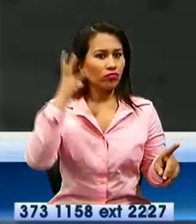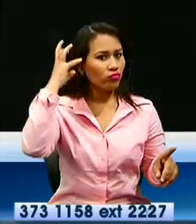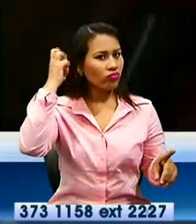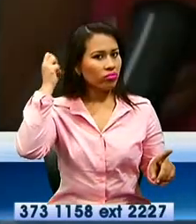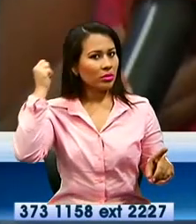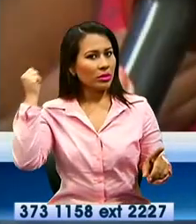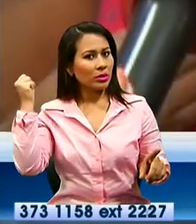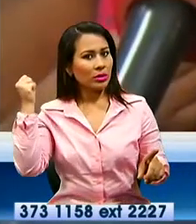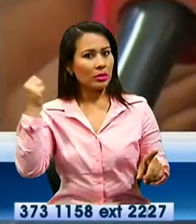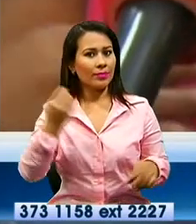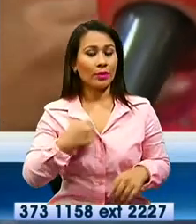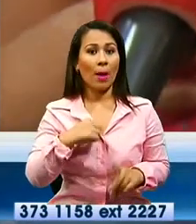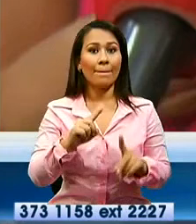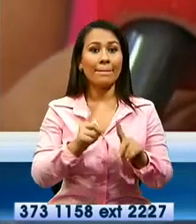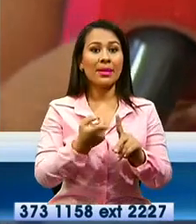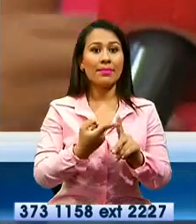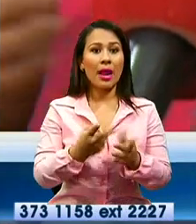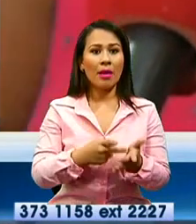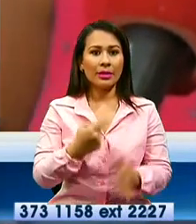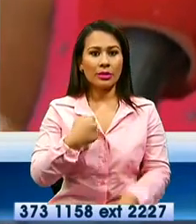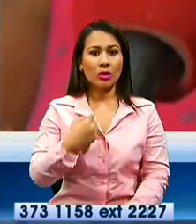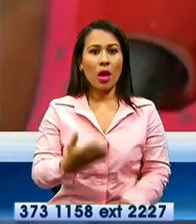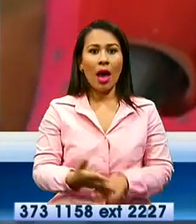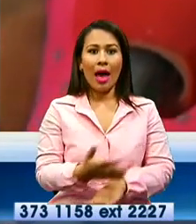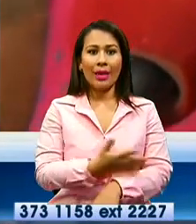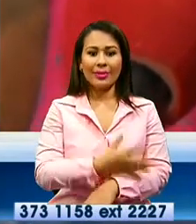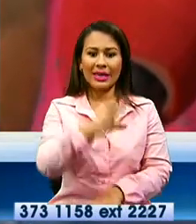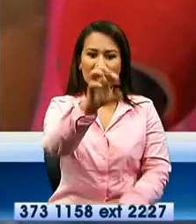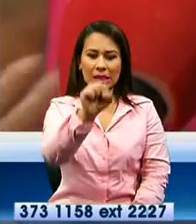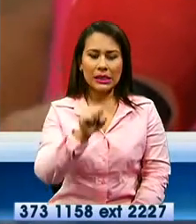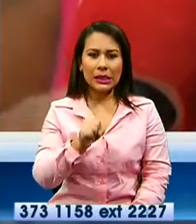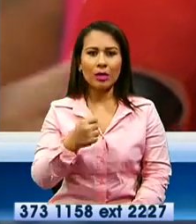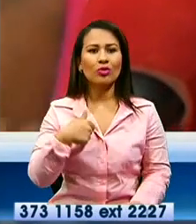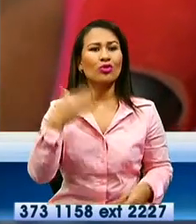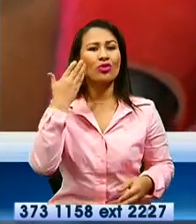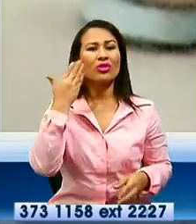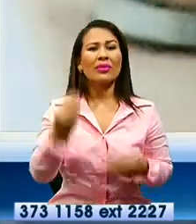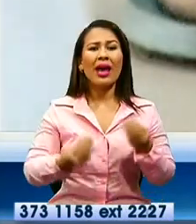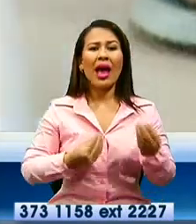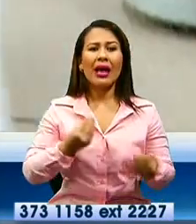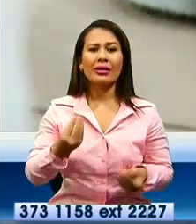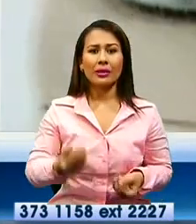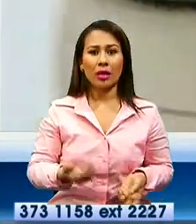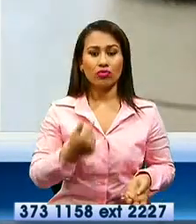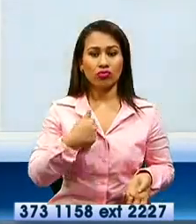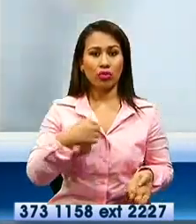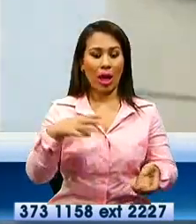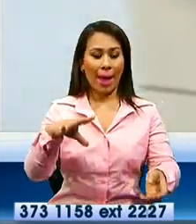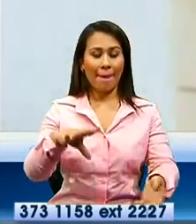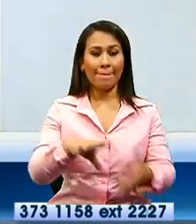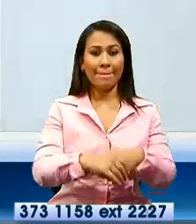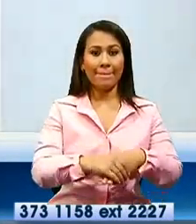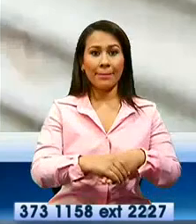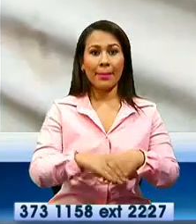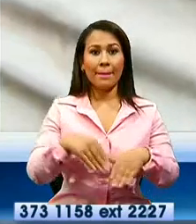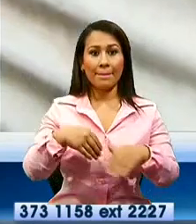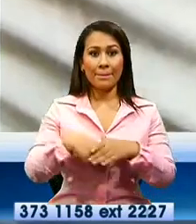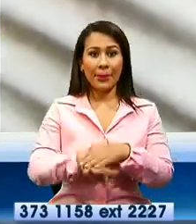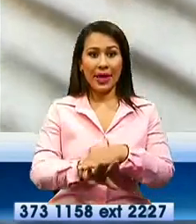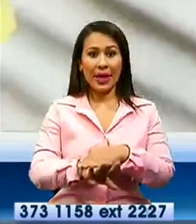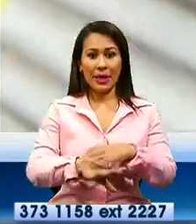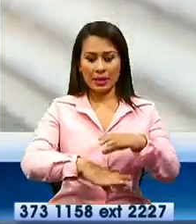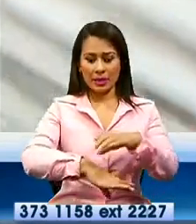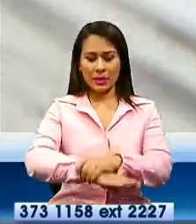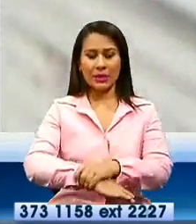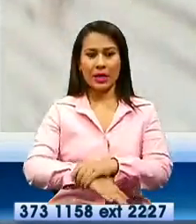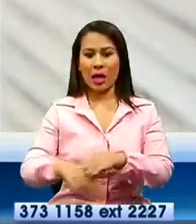cabello. Primera vez que yo hice eso porque yo ya no sabía qué hacer, o sea, con la niña. Yo le puse en el pie y como el solo quedó puesta la pata de la cama